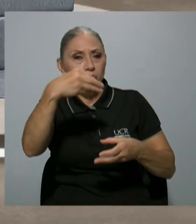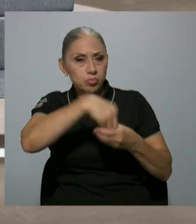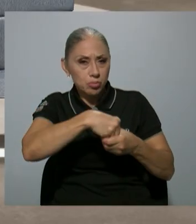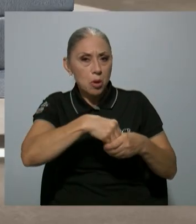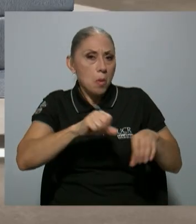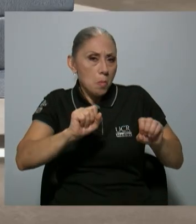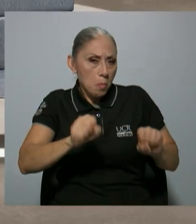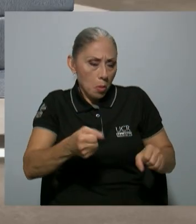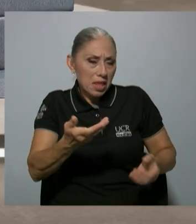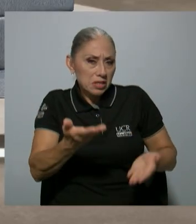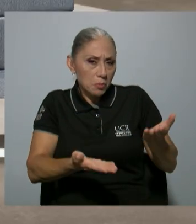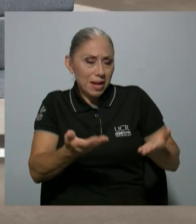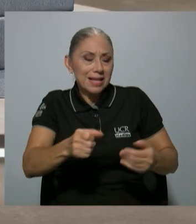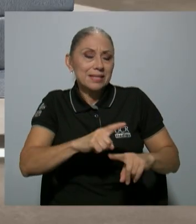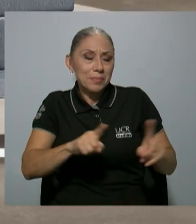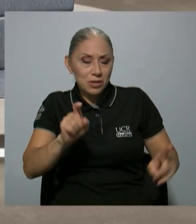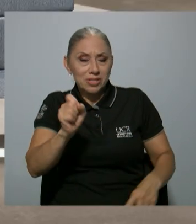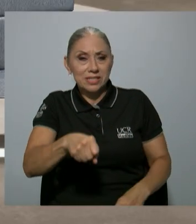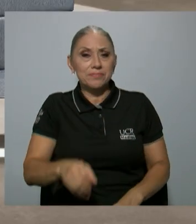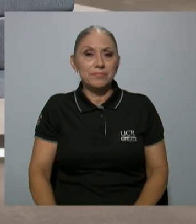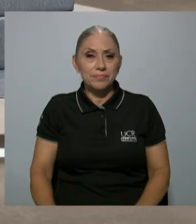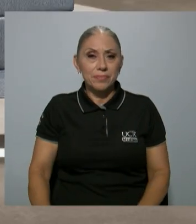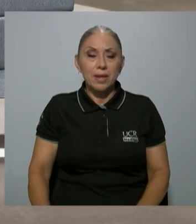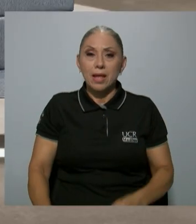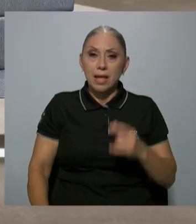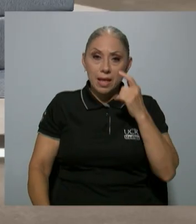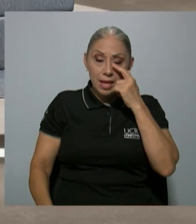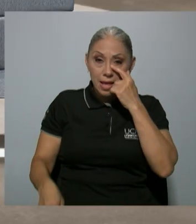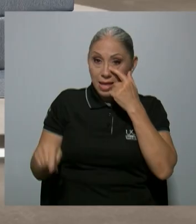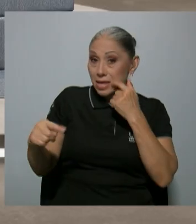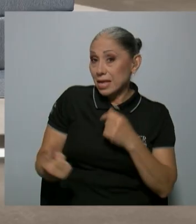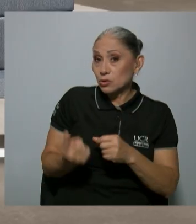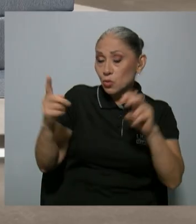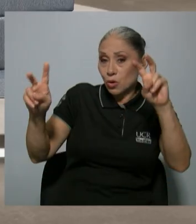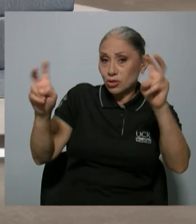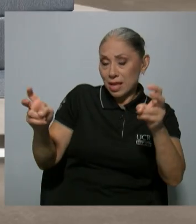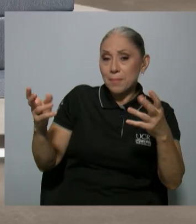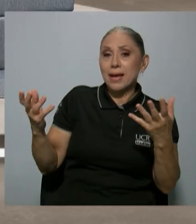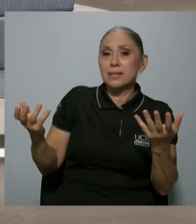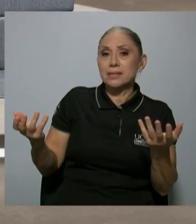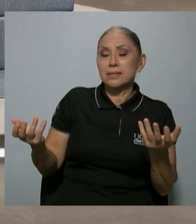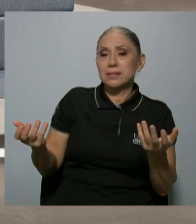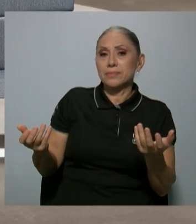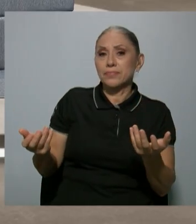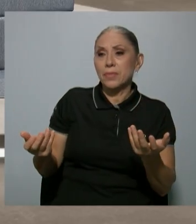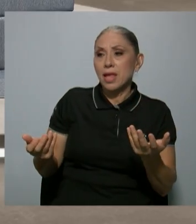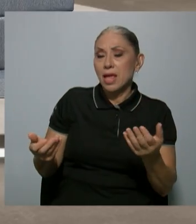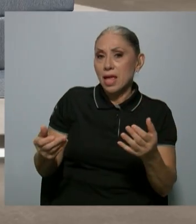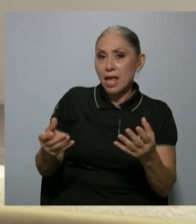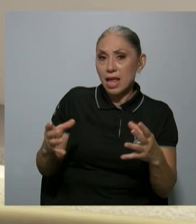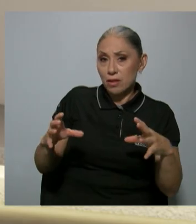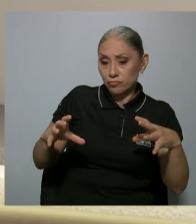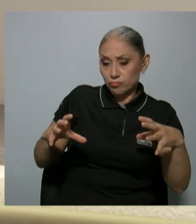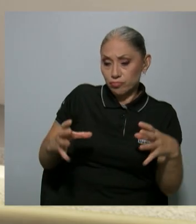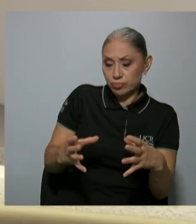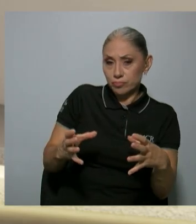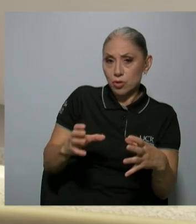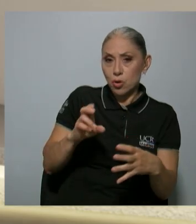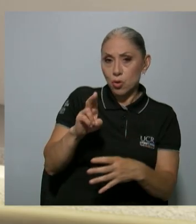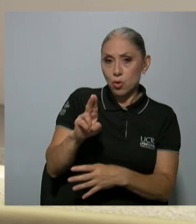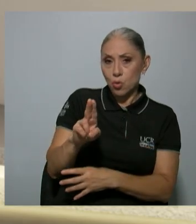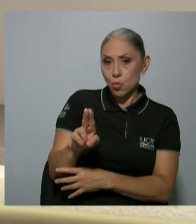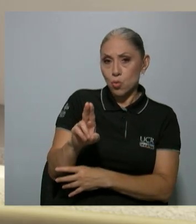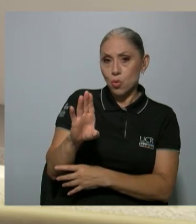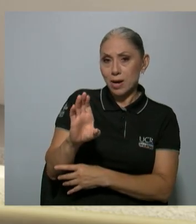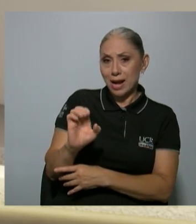balance, pero sí, efectivamente. Y ha sido, digamos, uno de los temas que han tenido el sector empresarial, la UCAEP, que ha